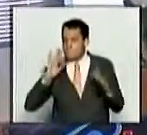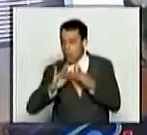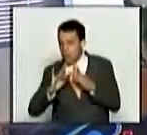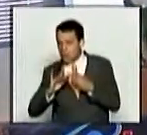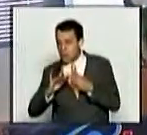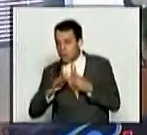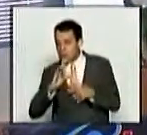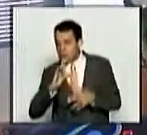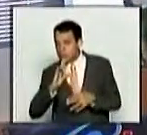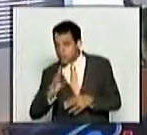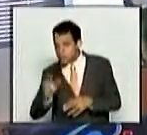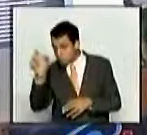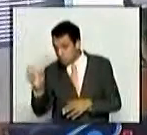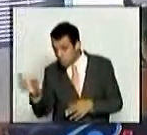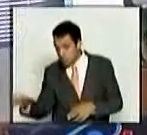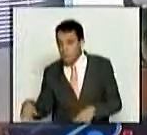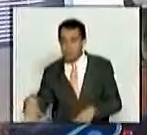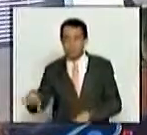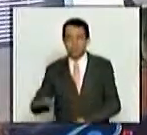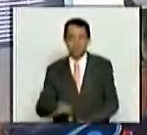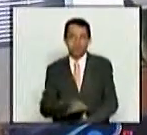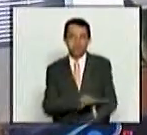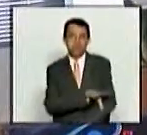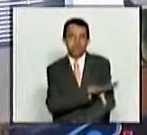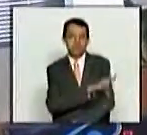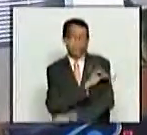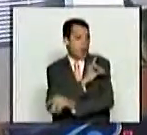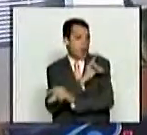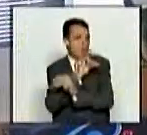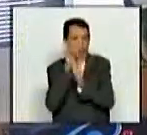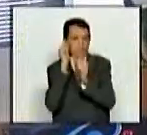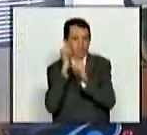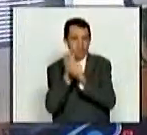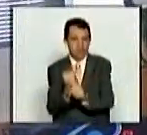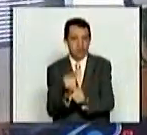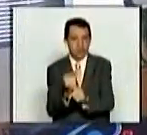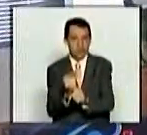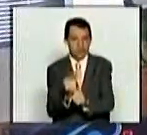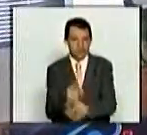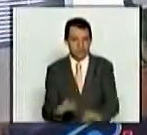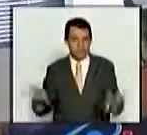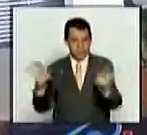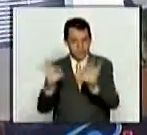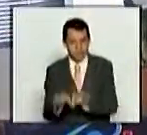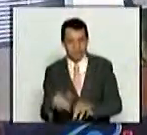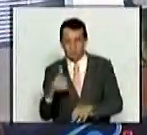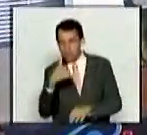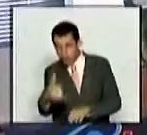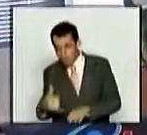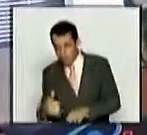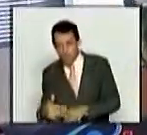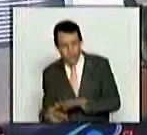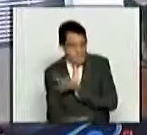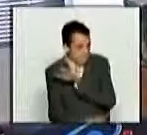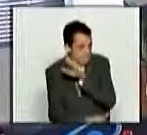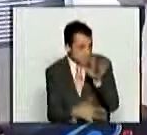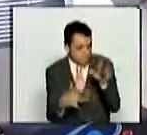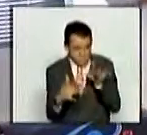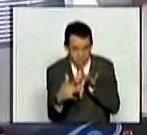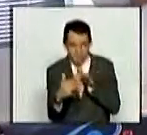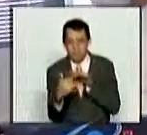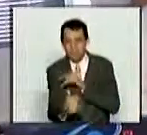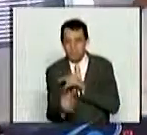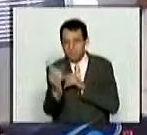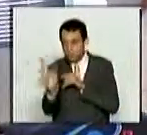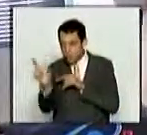los resultados que uno ve son asombrosos porque son muy rápidos, son muy efectivos, y el flujo de